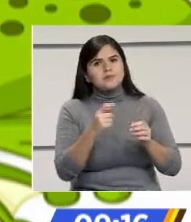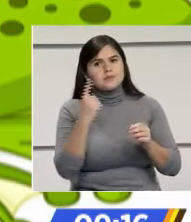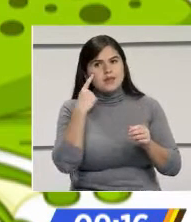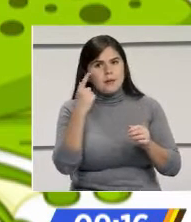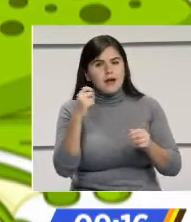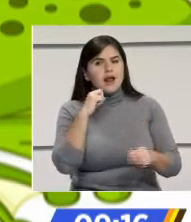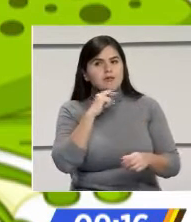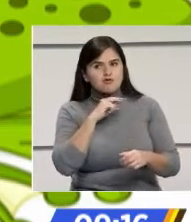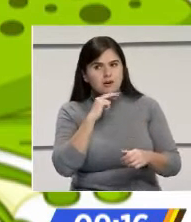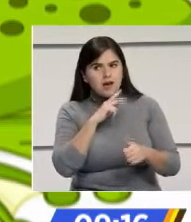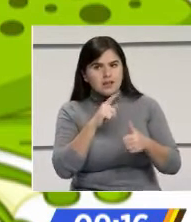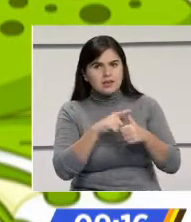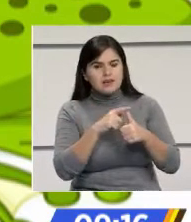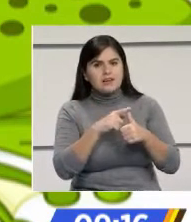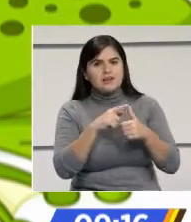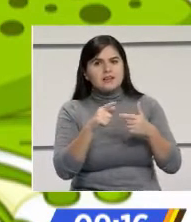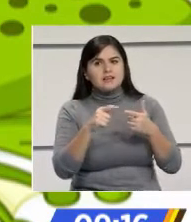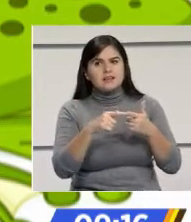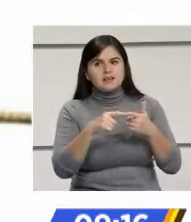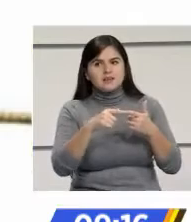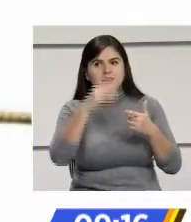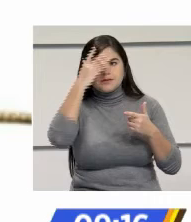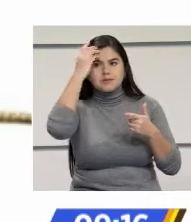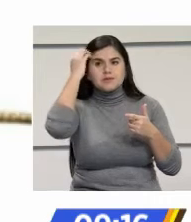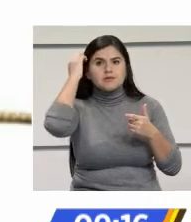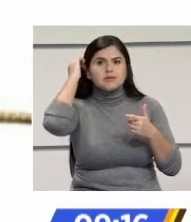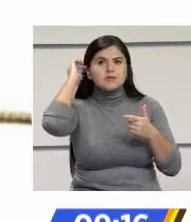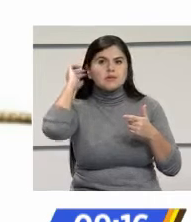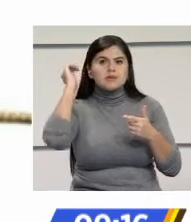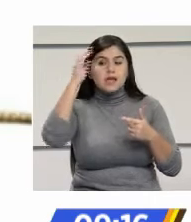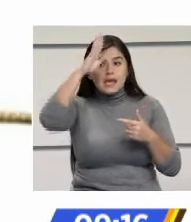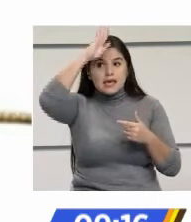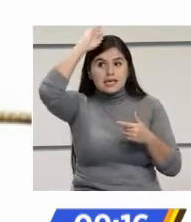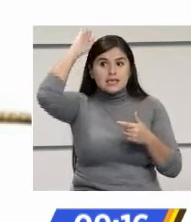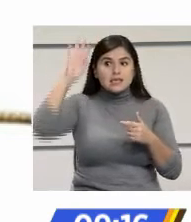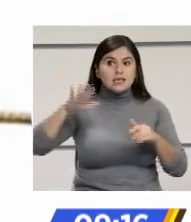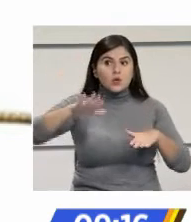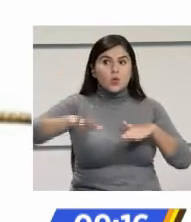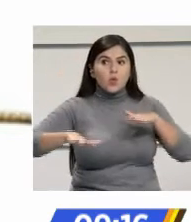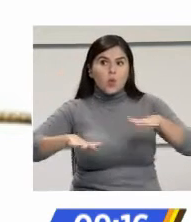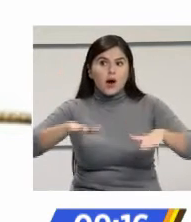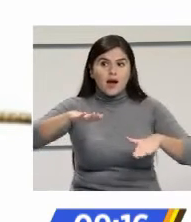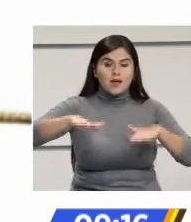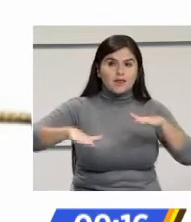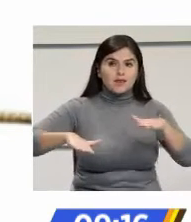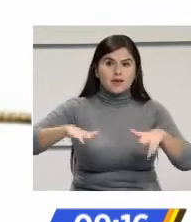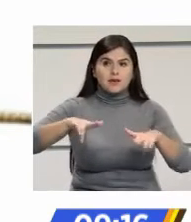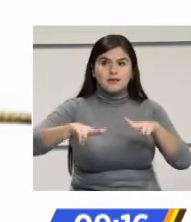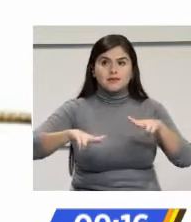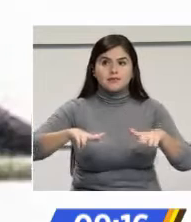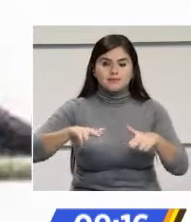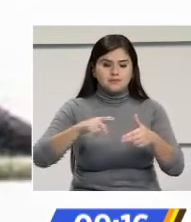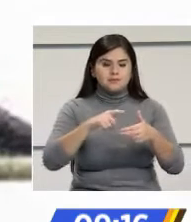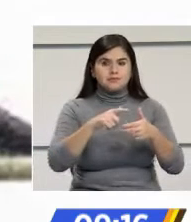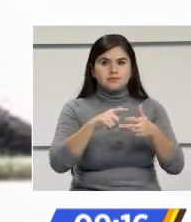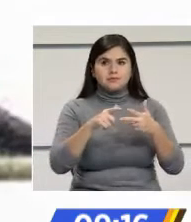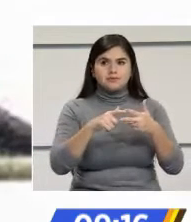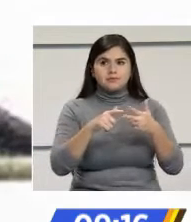La rana. Ok. Iguana. Vamos con la iguana. Ahí la tenemos.